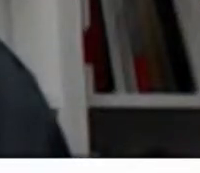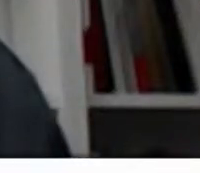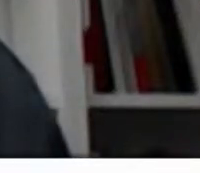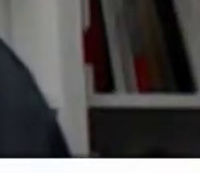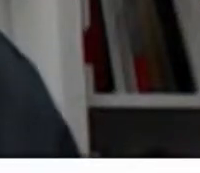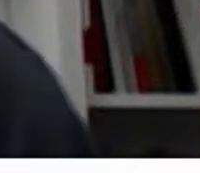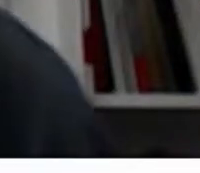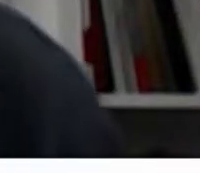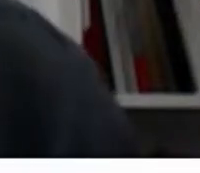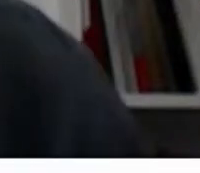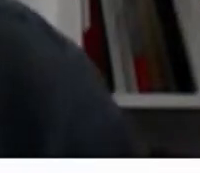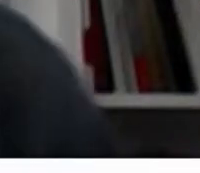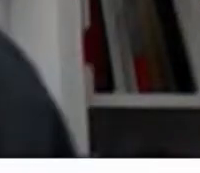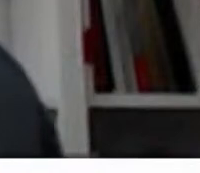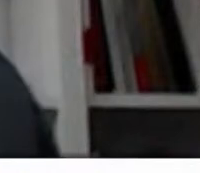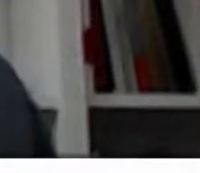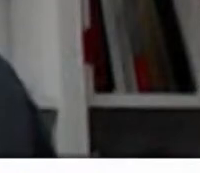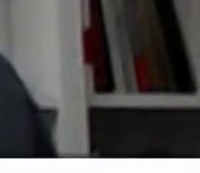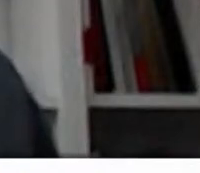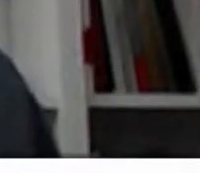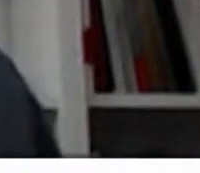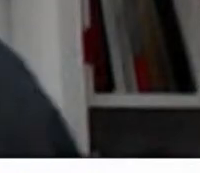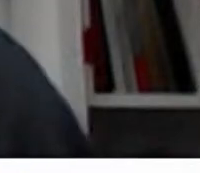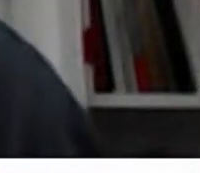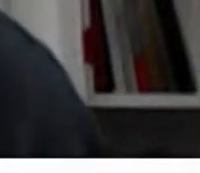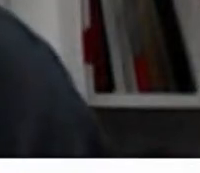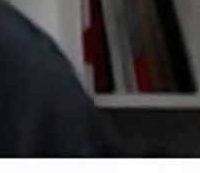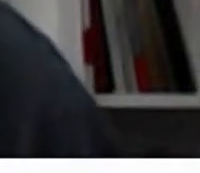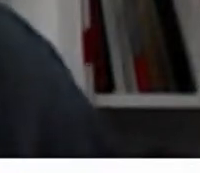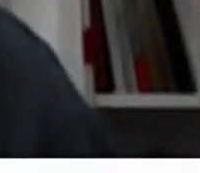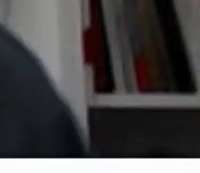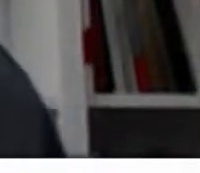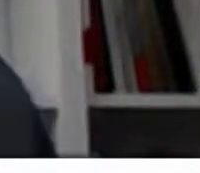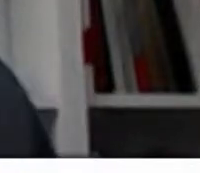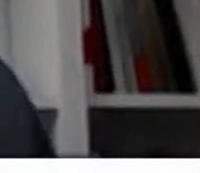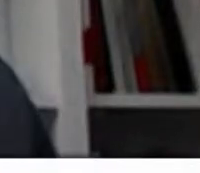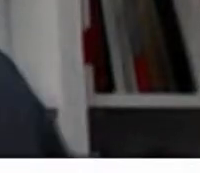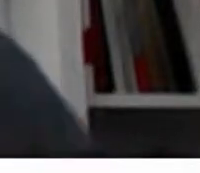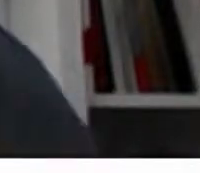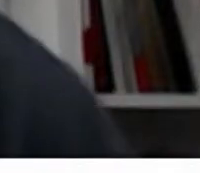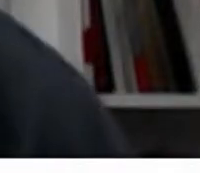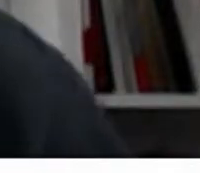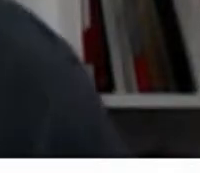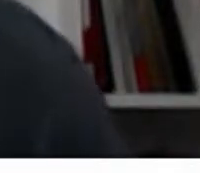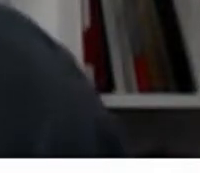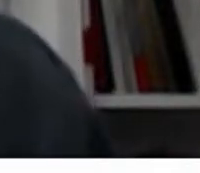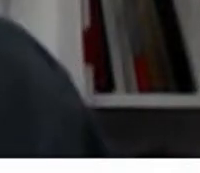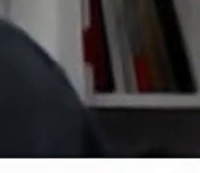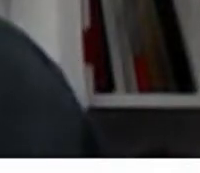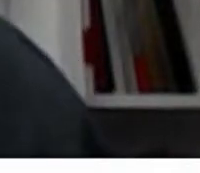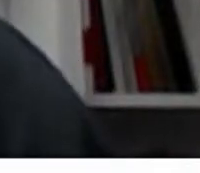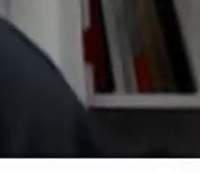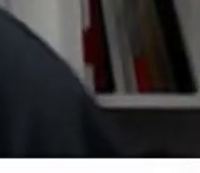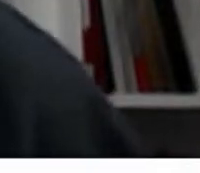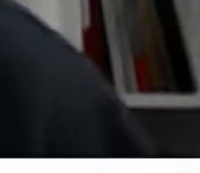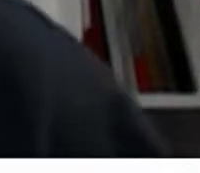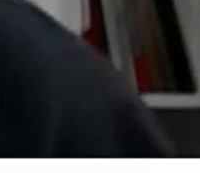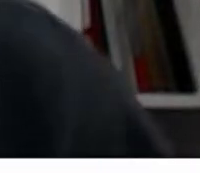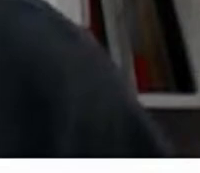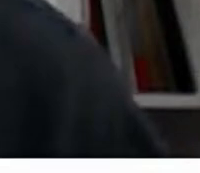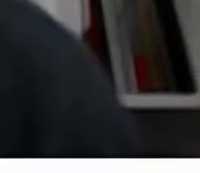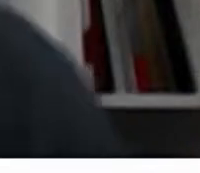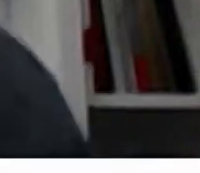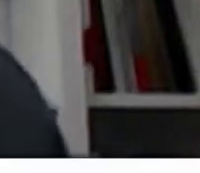Entonces, desde Santa Fe, pedirle al gobernador que reaccione. Hay que anticiparse a los problemas. Hay que tener una